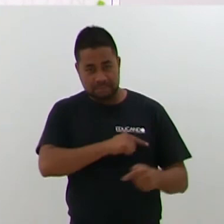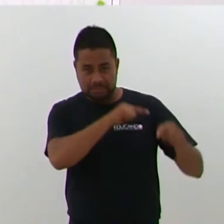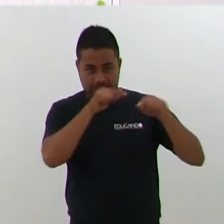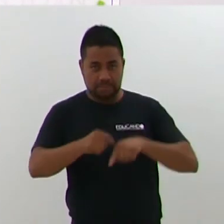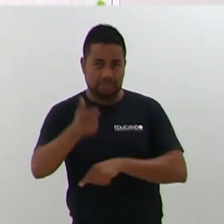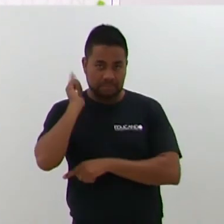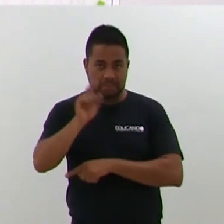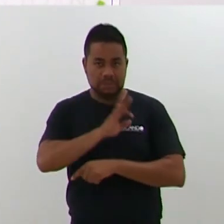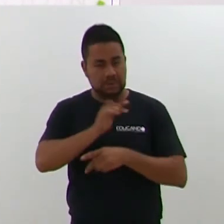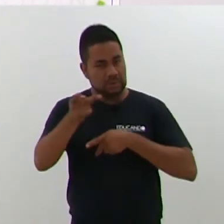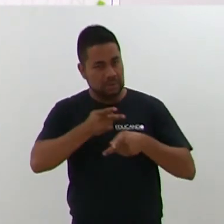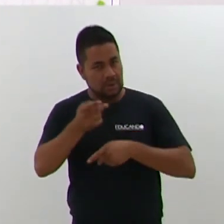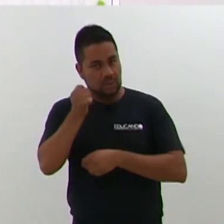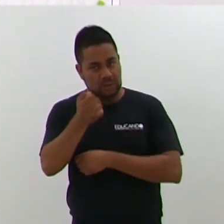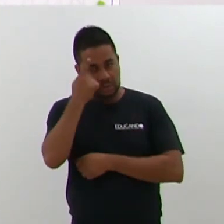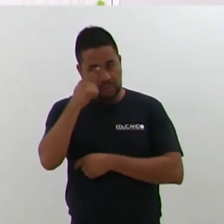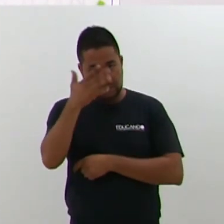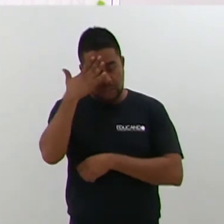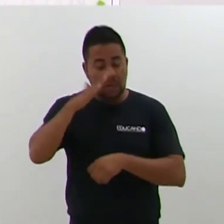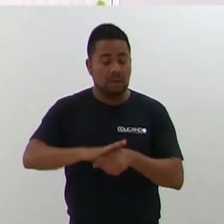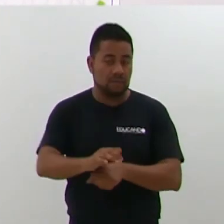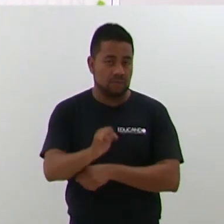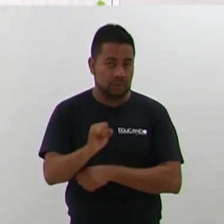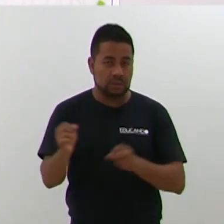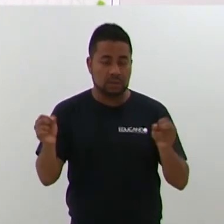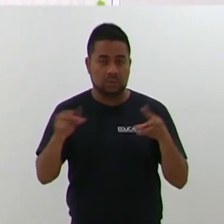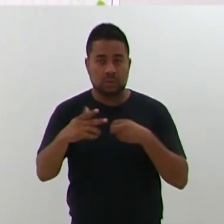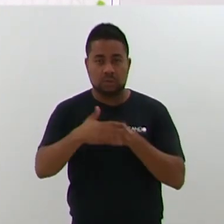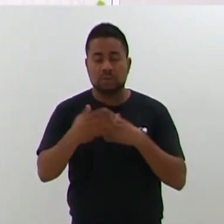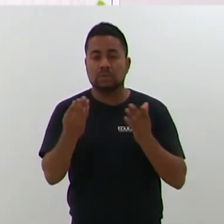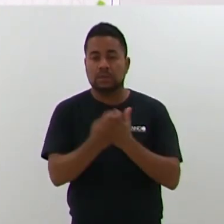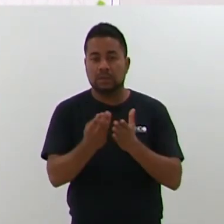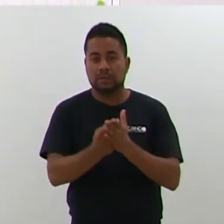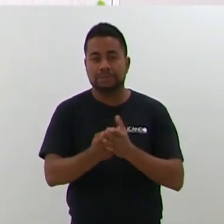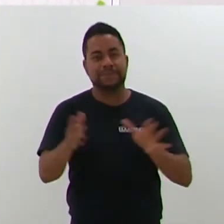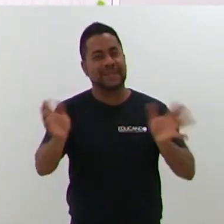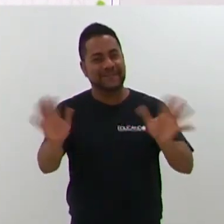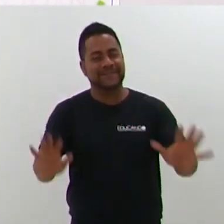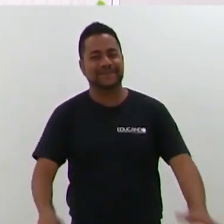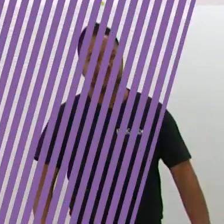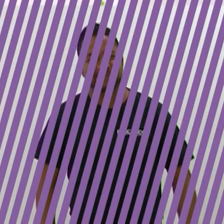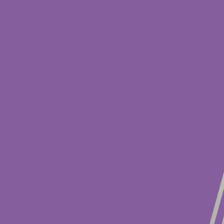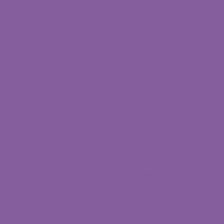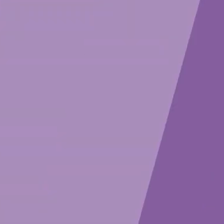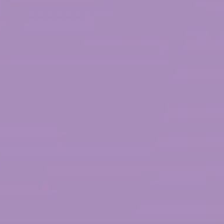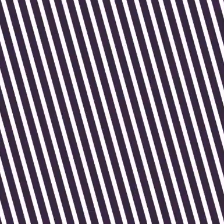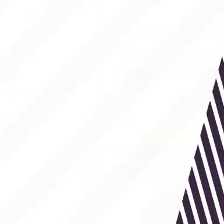que practiquen mucho para que no se les olvide y nos vemos en la próxima sesión. Adiós.